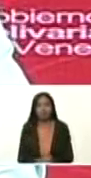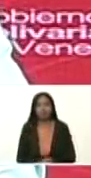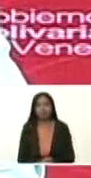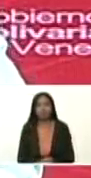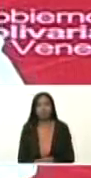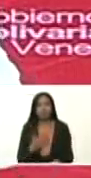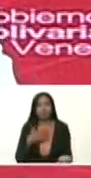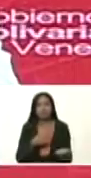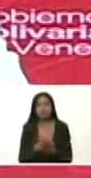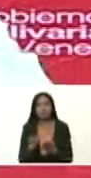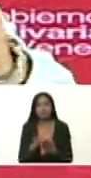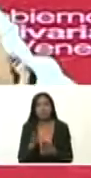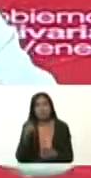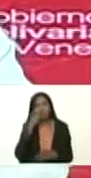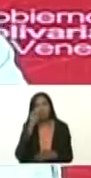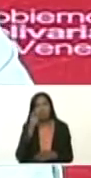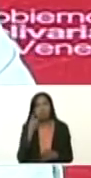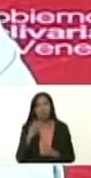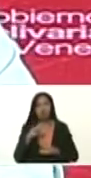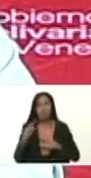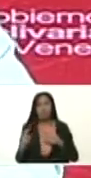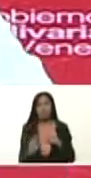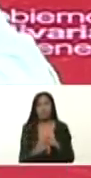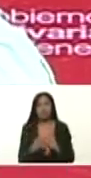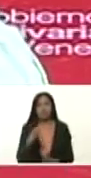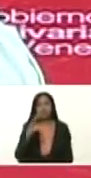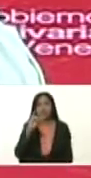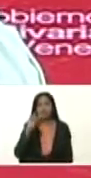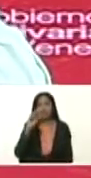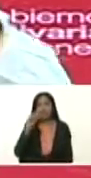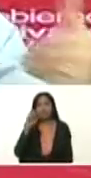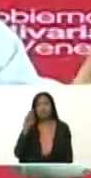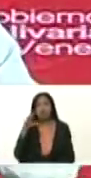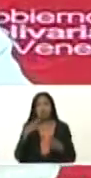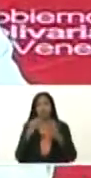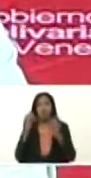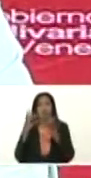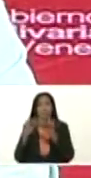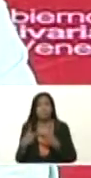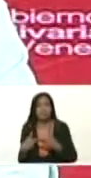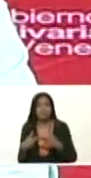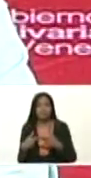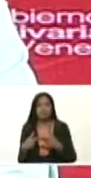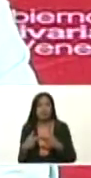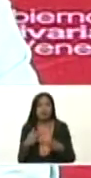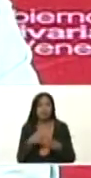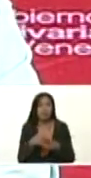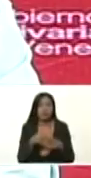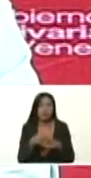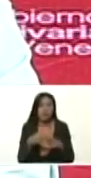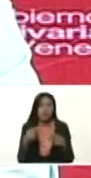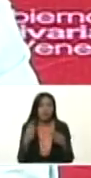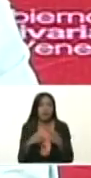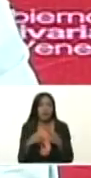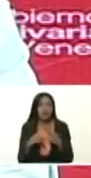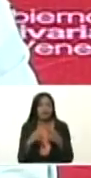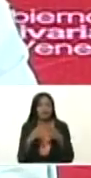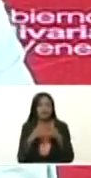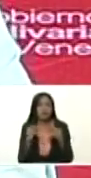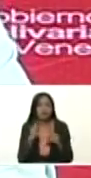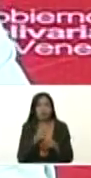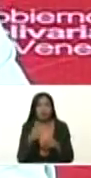Garantizar la seguridad total, decidor, de todas las empresas del aluminio, de todas las